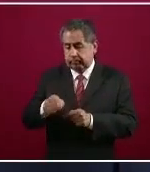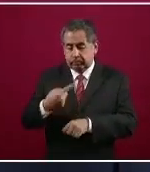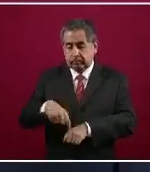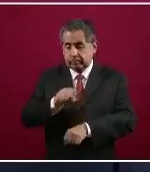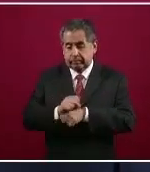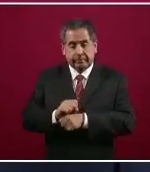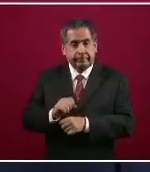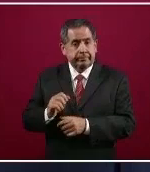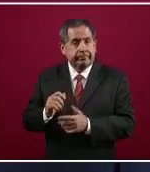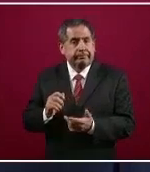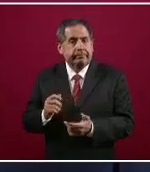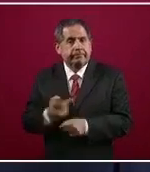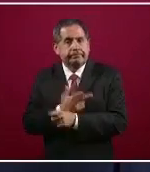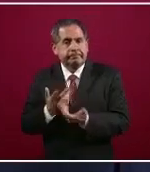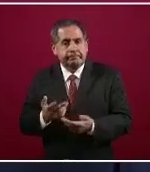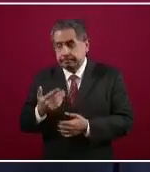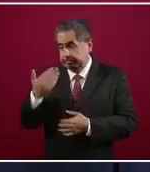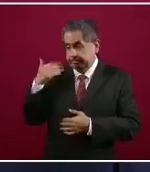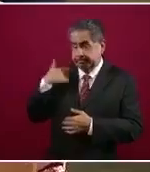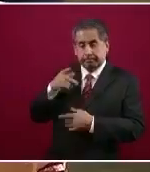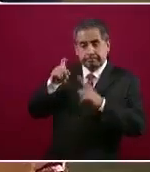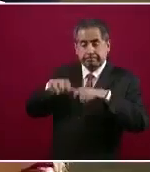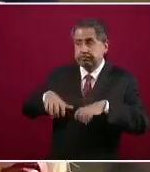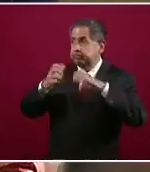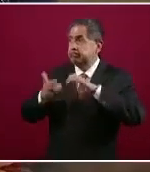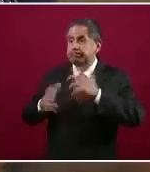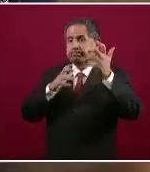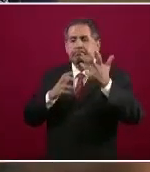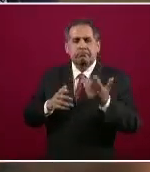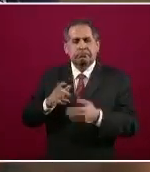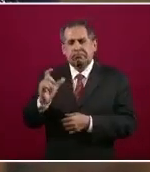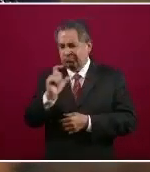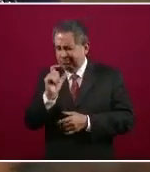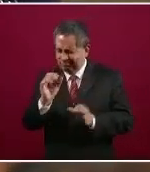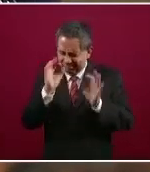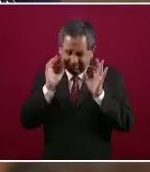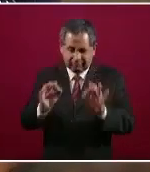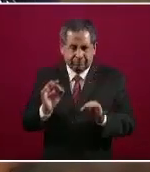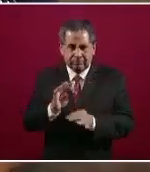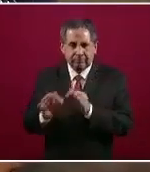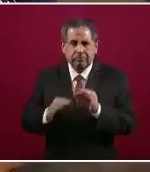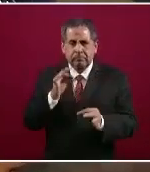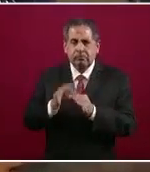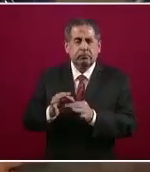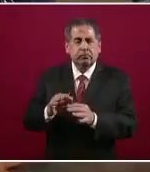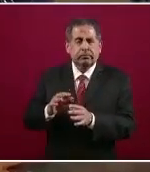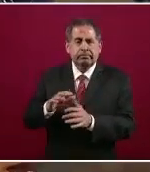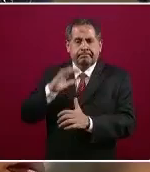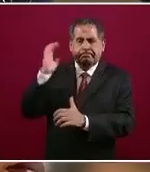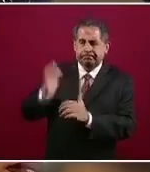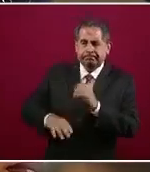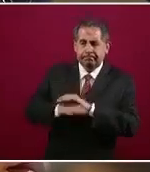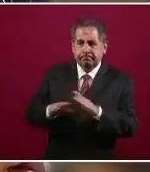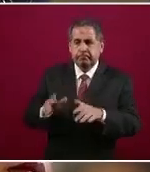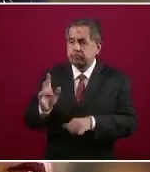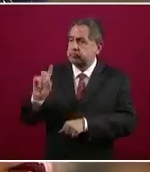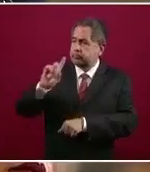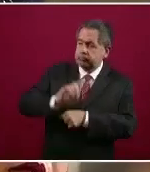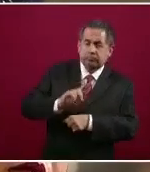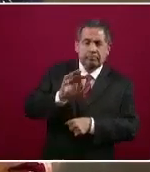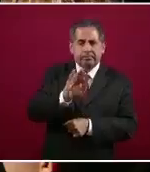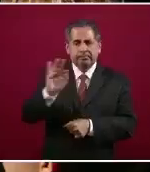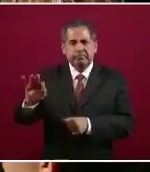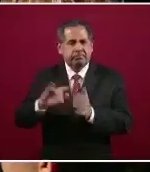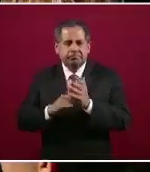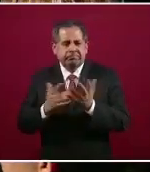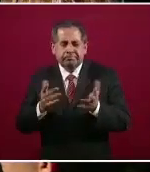ha habido varias afectaciones. Exactamente, ¿cuándo ya va a estar lista la obra? ¿Cuándo se va a entregar? Si ya hay día, fecha y